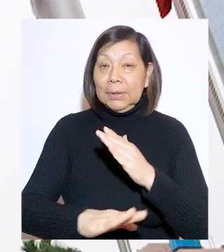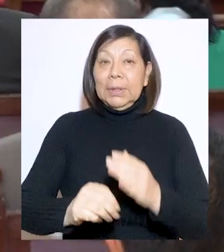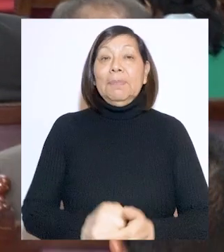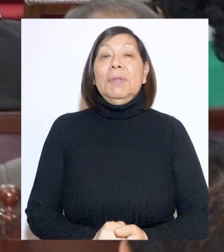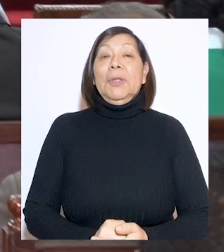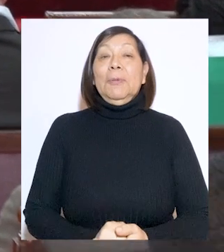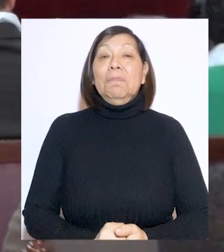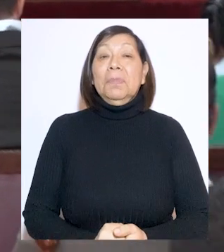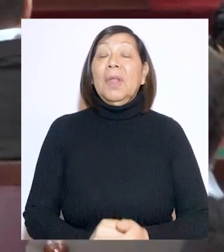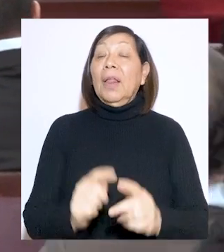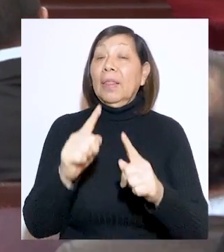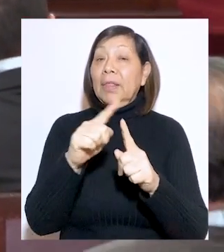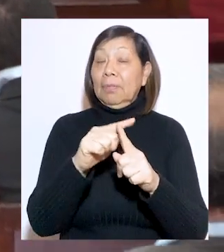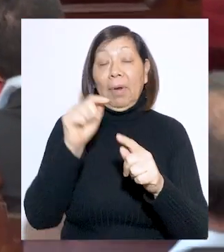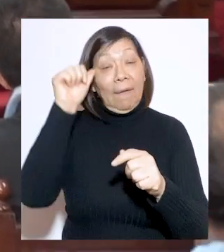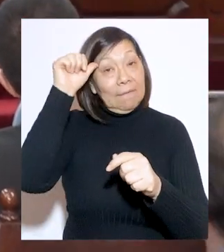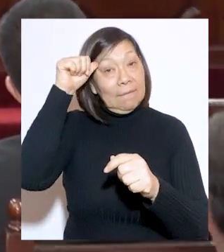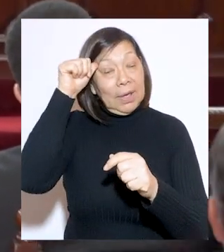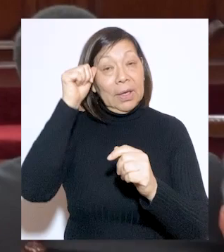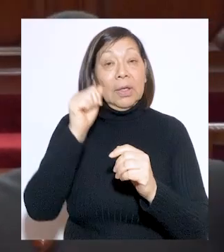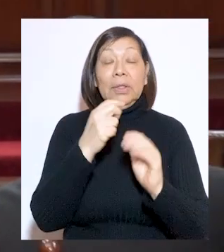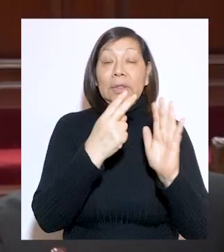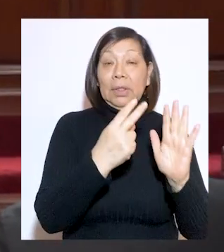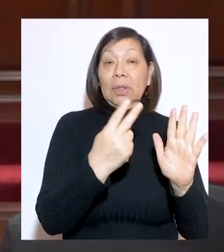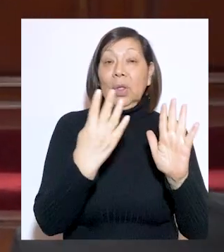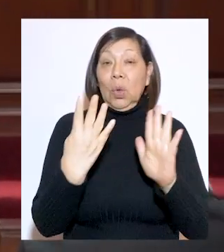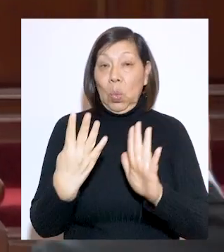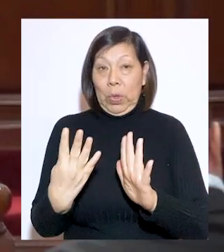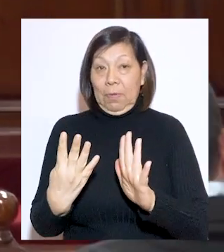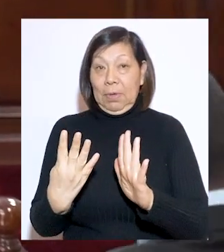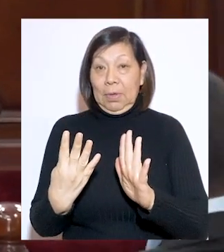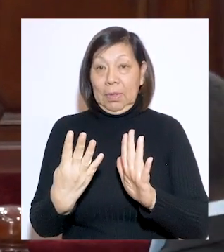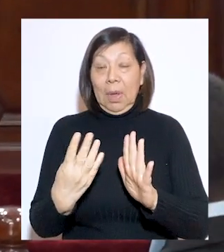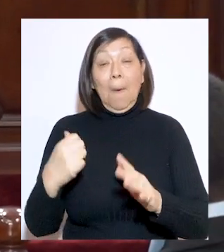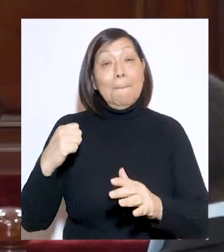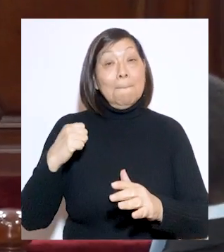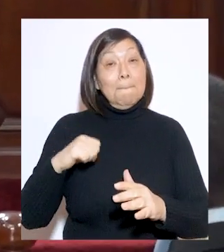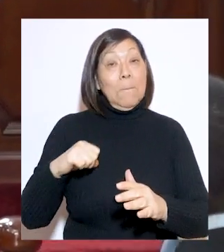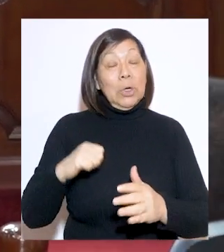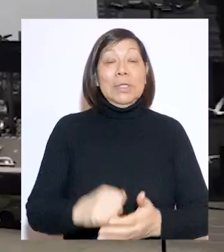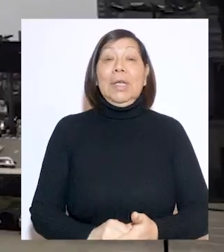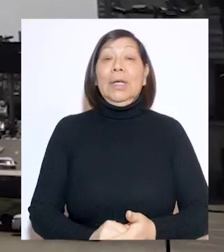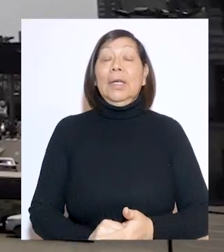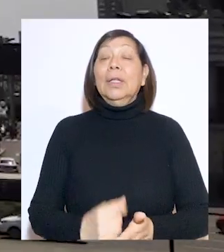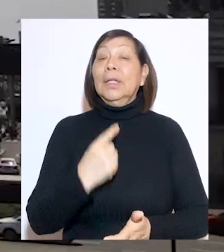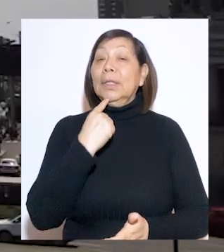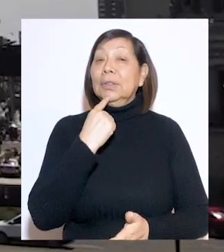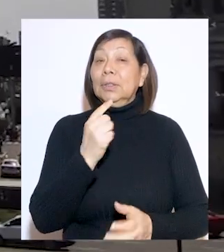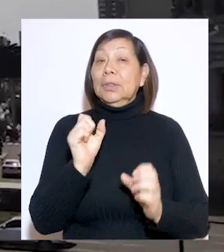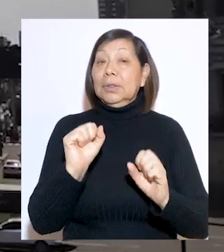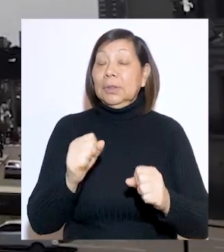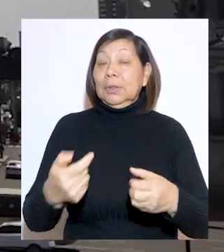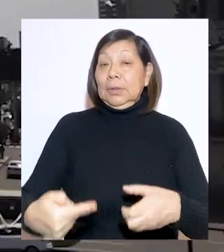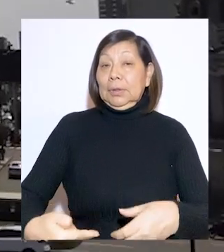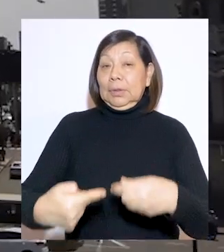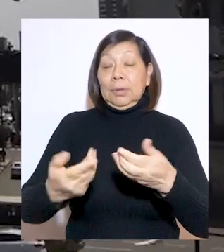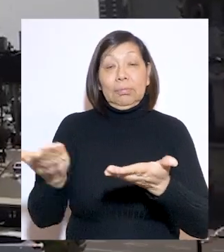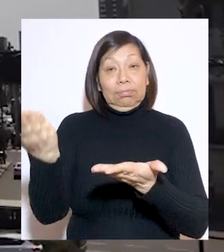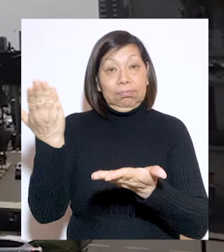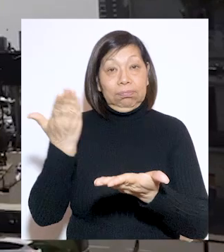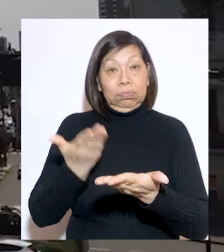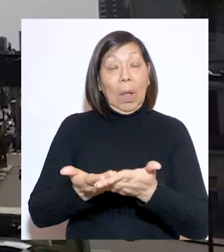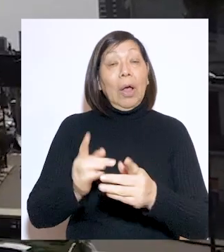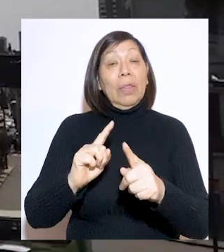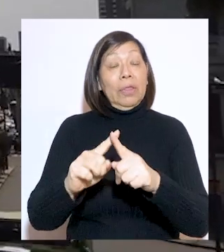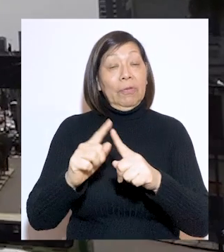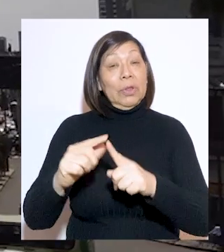Saneamiento. El tribunal recordó que el artículo 79 de la Ley Orgánica de Municipalidades indica que es competencia exclusiva de